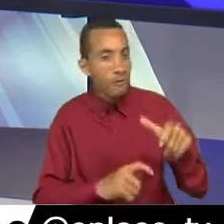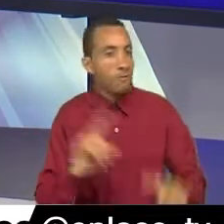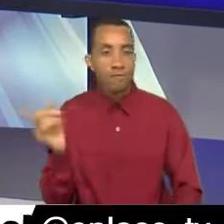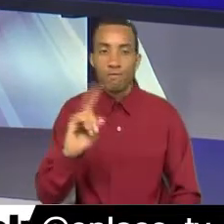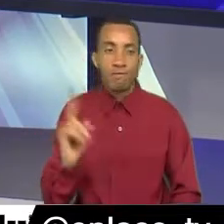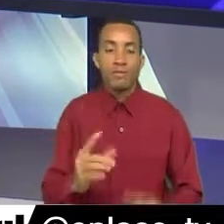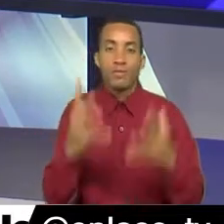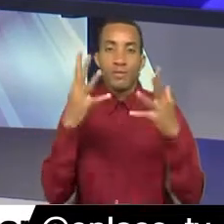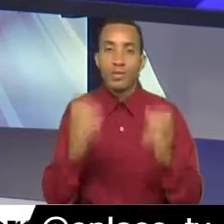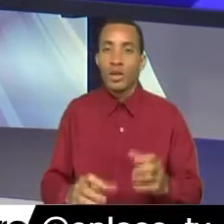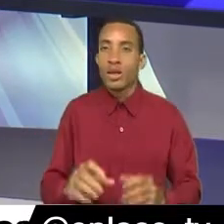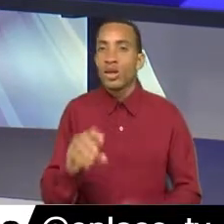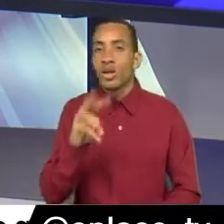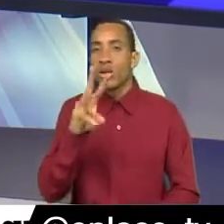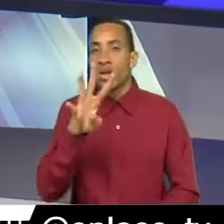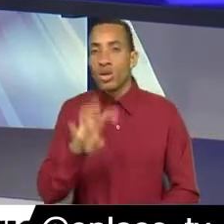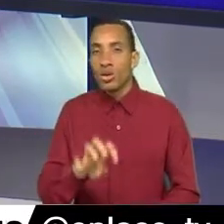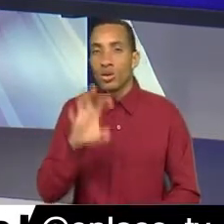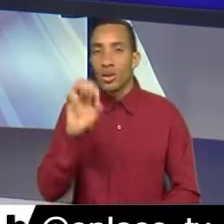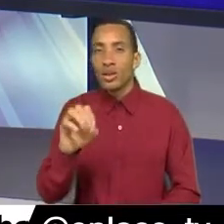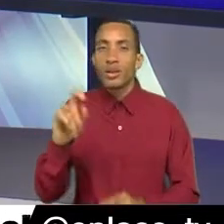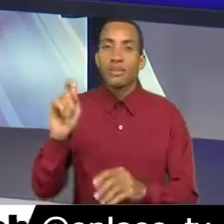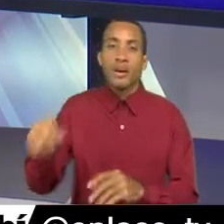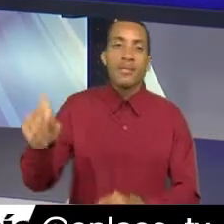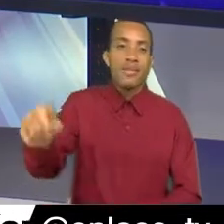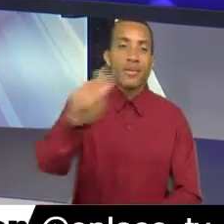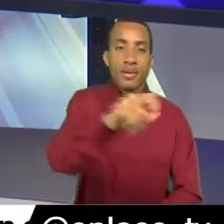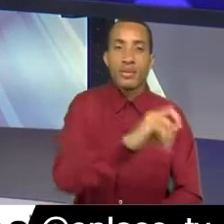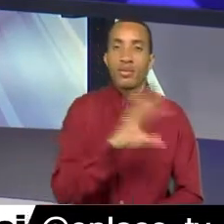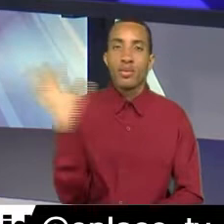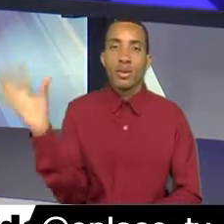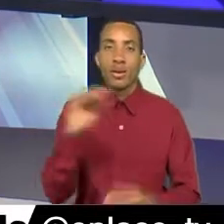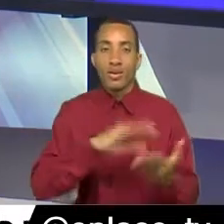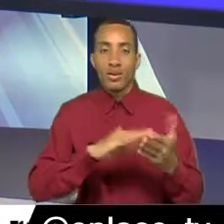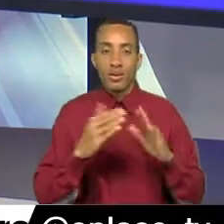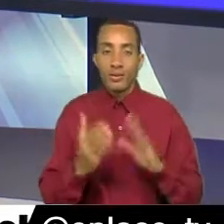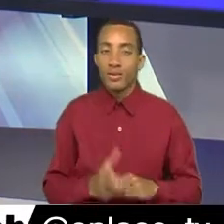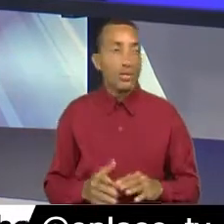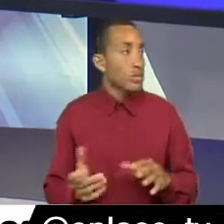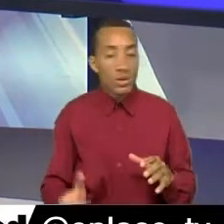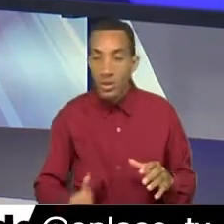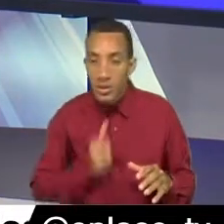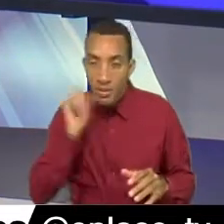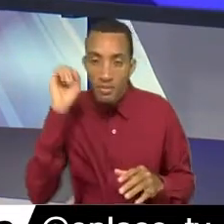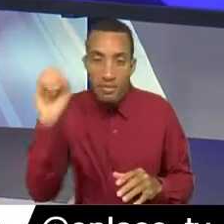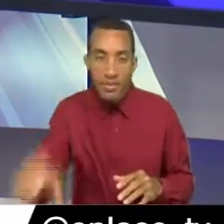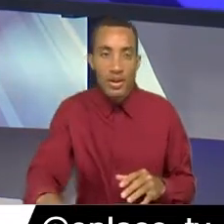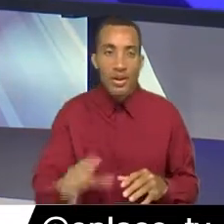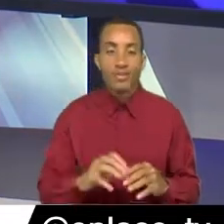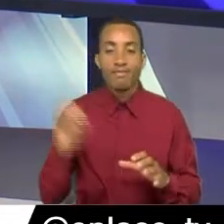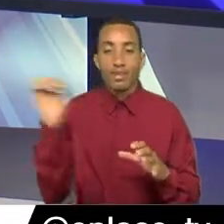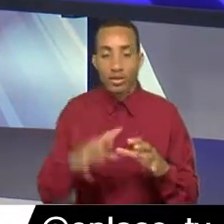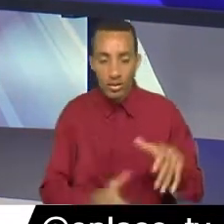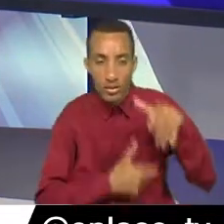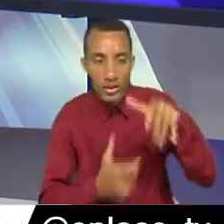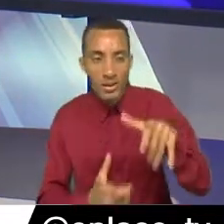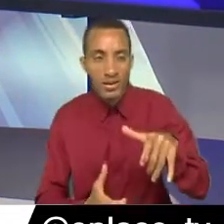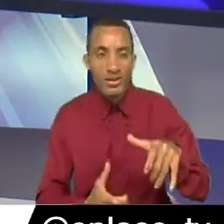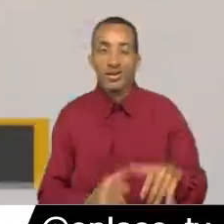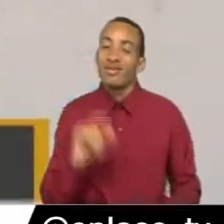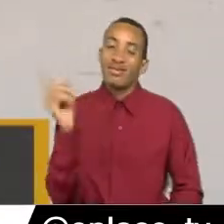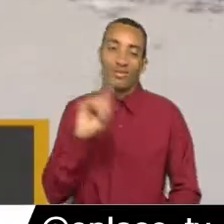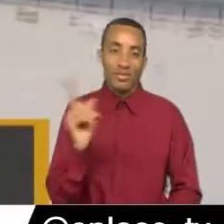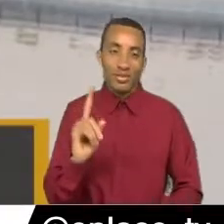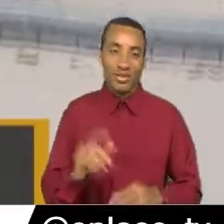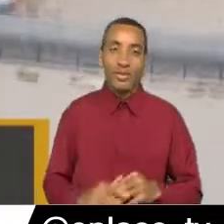90 puntos críticos que están siendo utilizados por la comunidad como disposición final o temporal de residuos sólidos. Con el